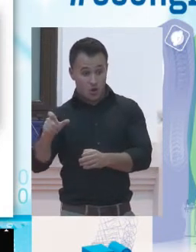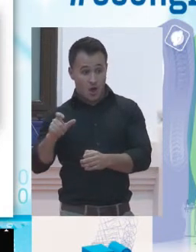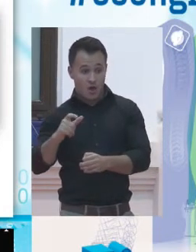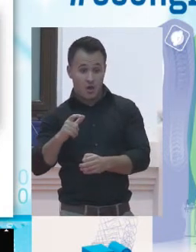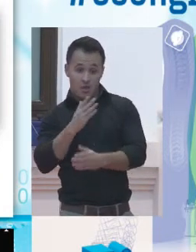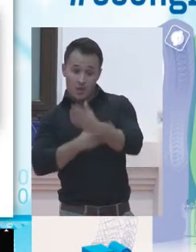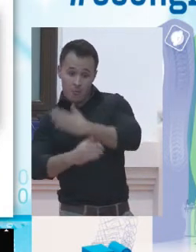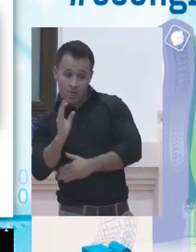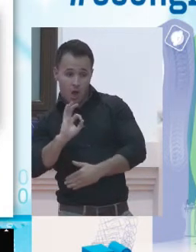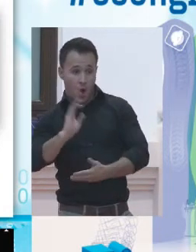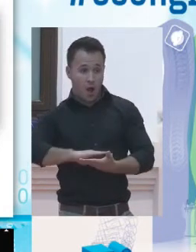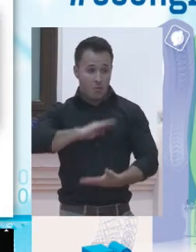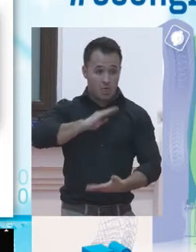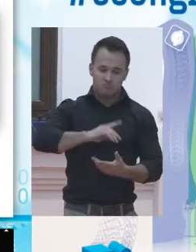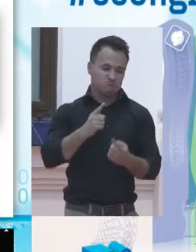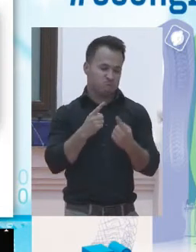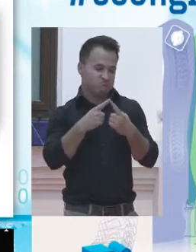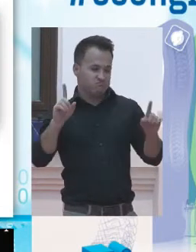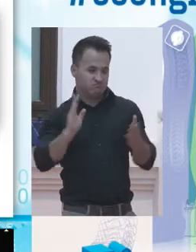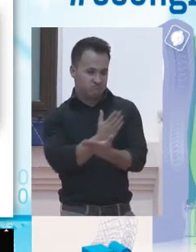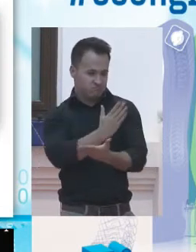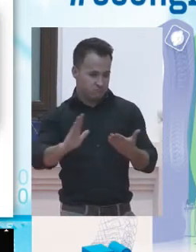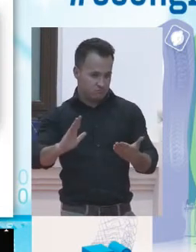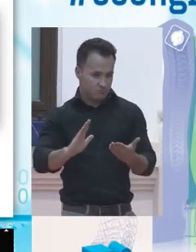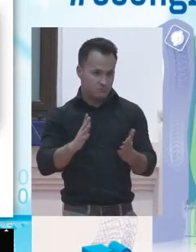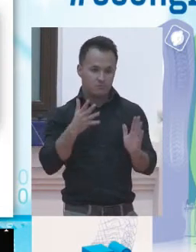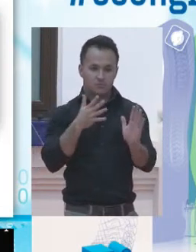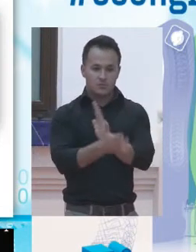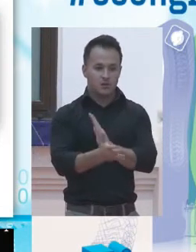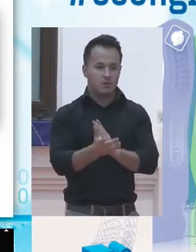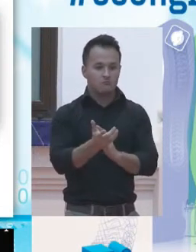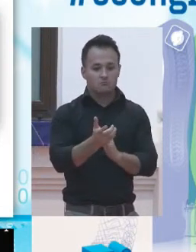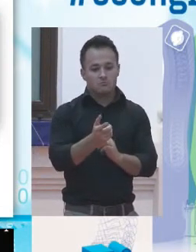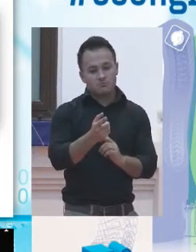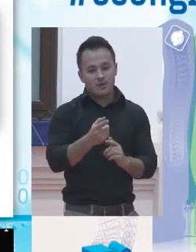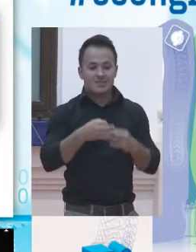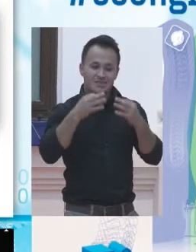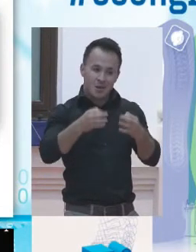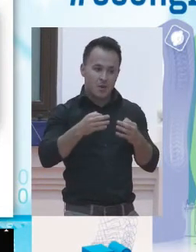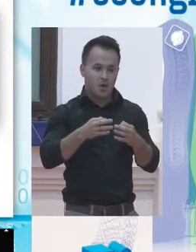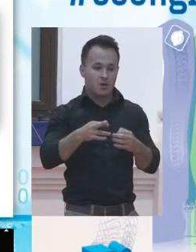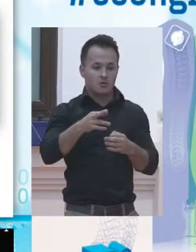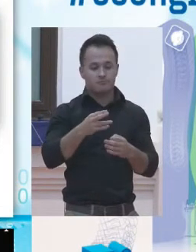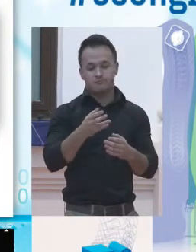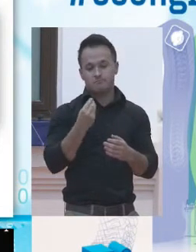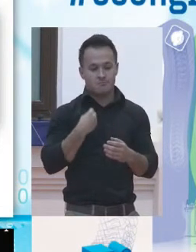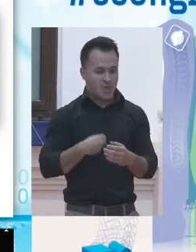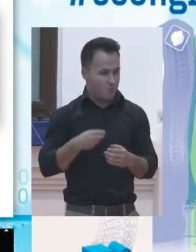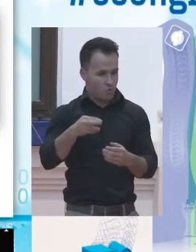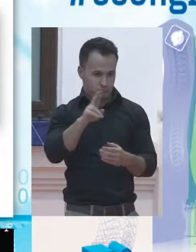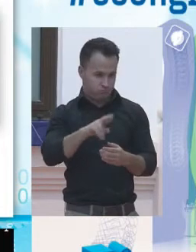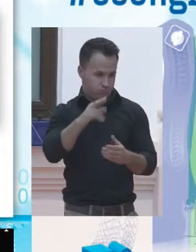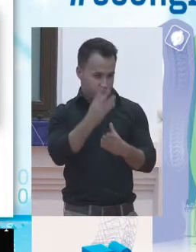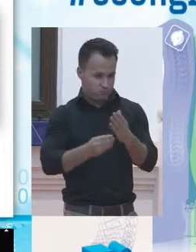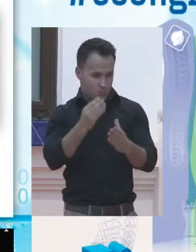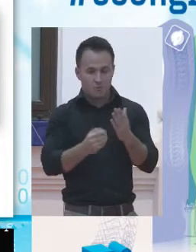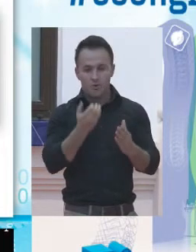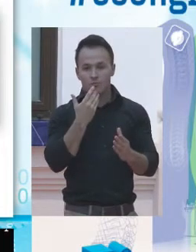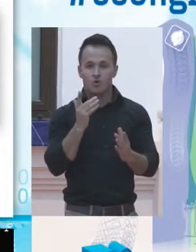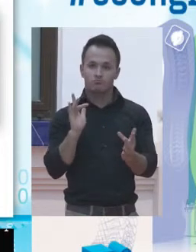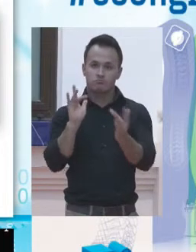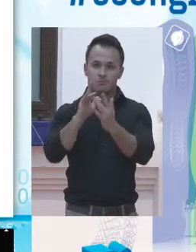trabajador. Quiere decir que todos como humanos tendemos a equivocarnos siempre en las mismas cosas, en poner mal los datos de un cliente